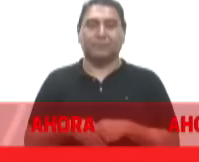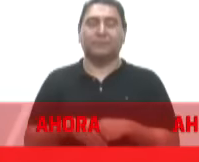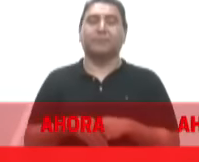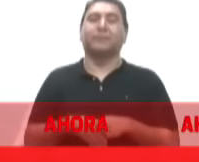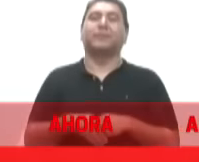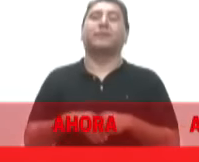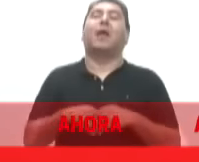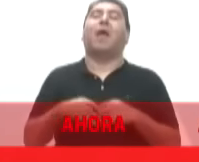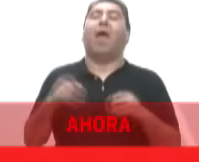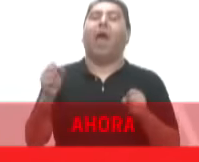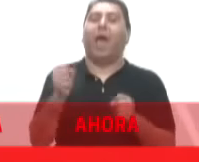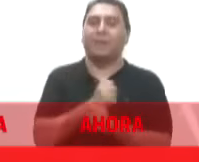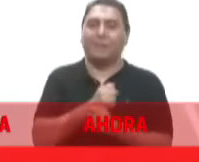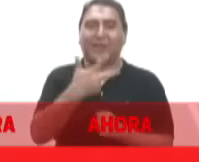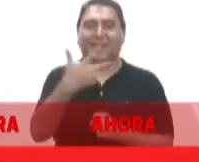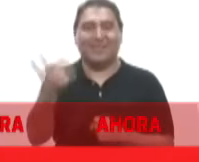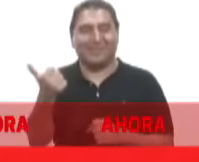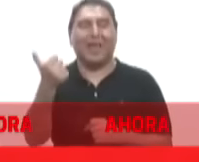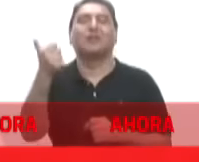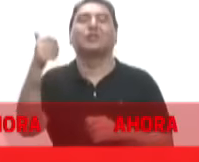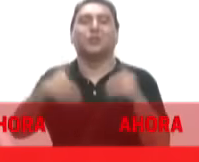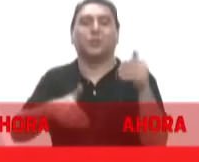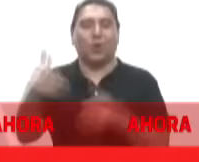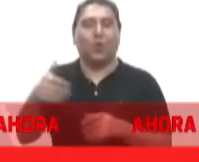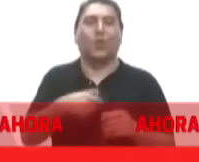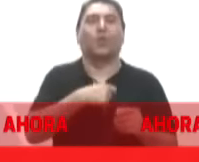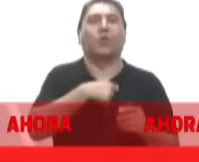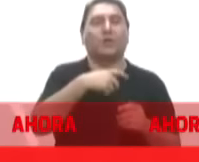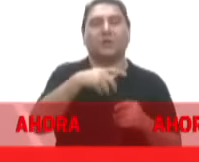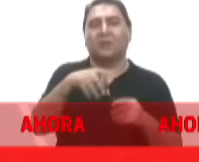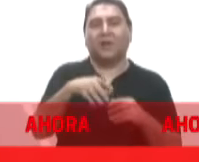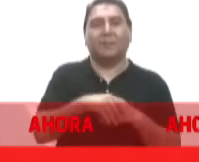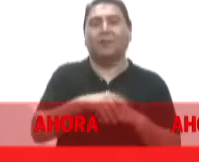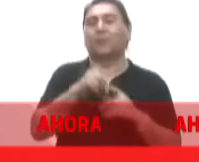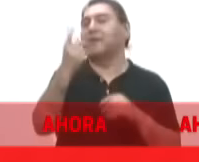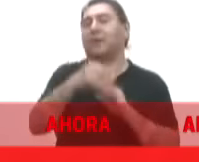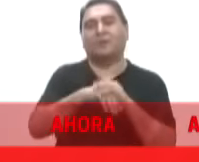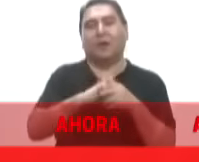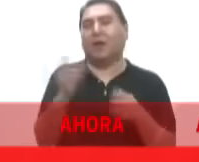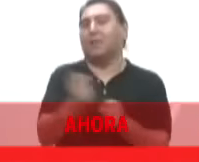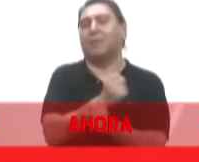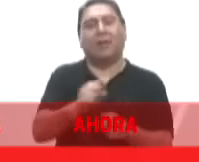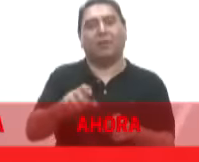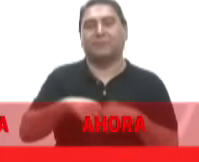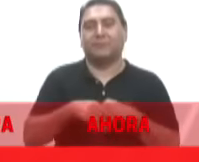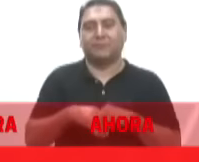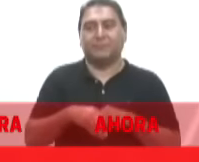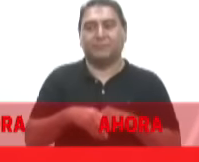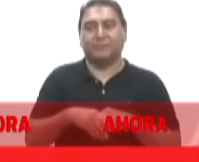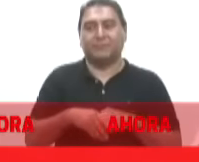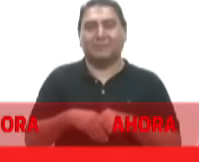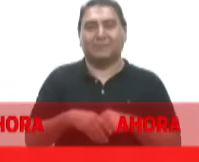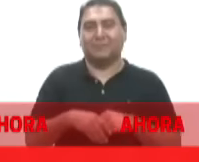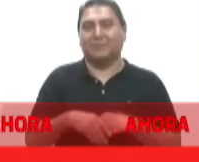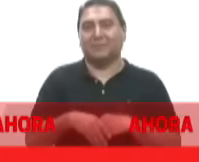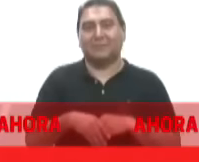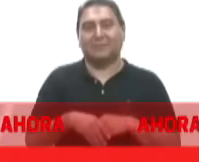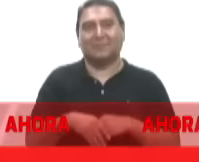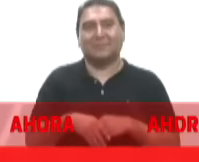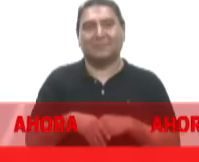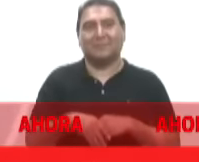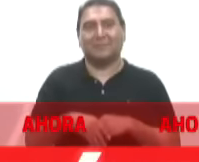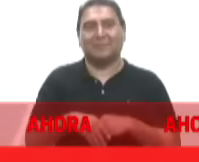afirmativos 36 votos, negativos 32 votos, una abstención. Aprobado. La abstención es la de Di Tullio.